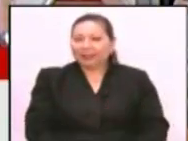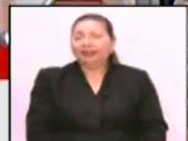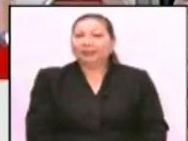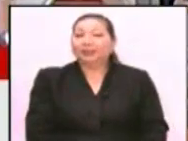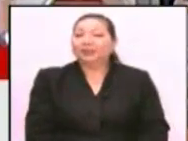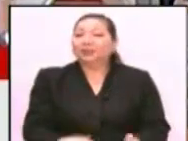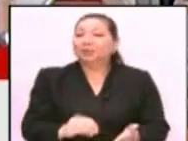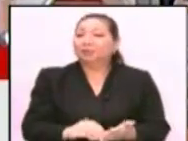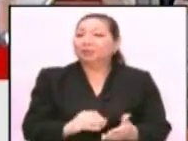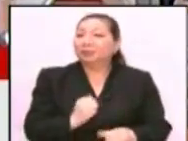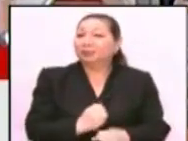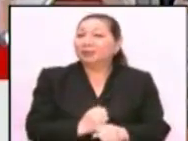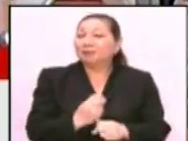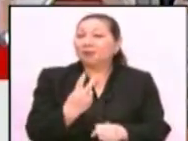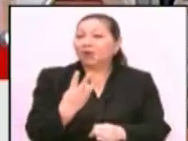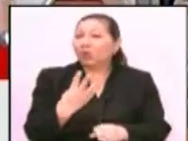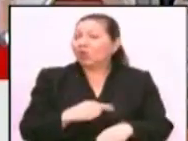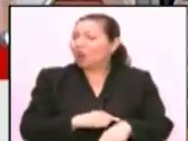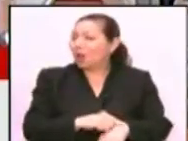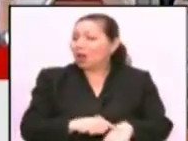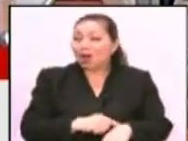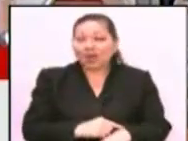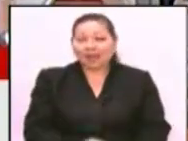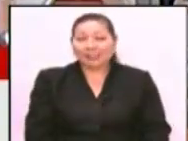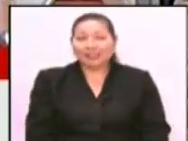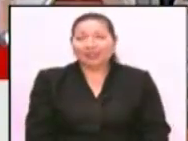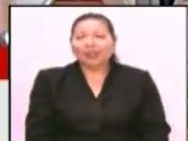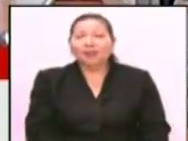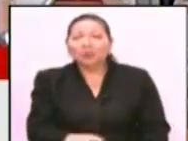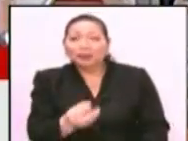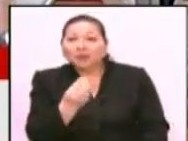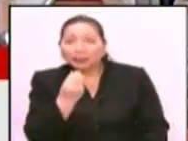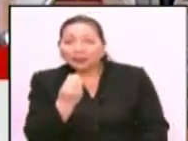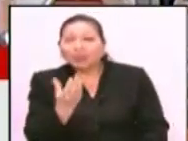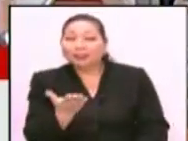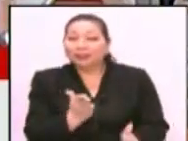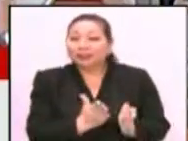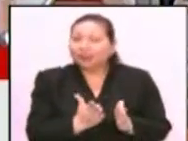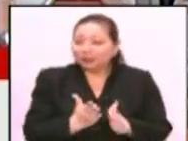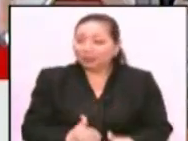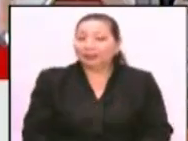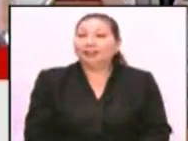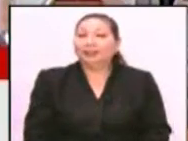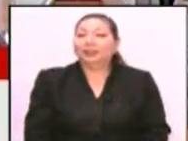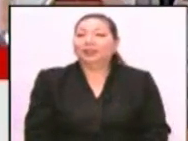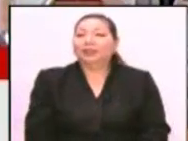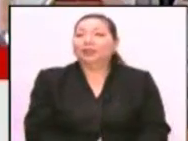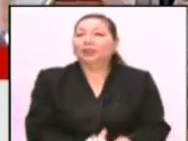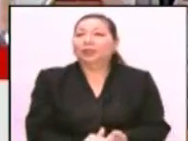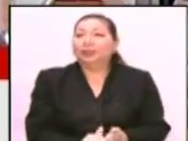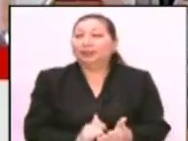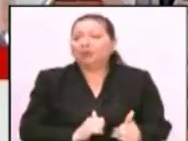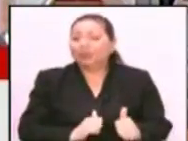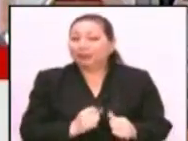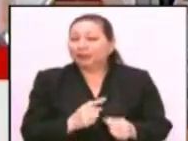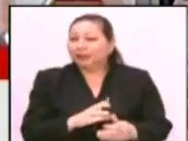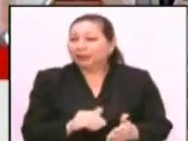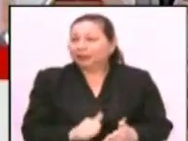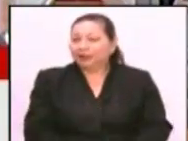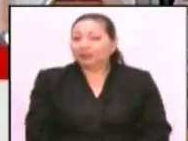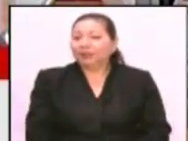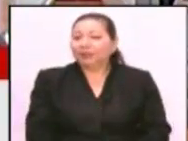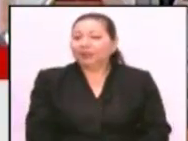A un interno va a trabajar las 24 horas sin acceder a su comida, a sus horas lectivas o